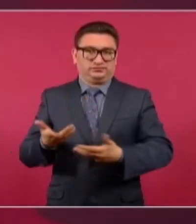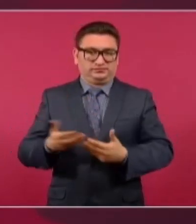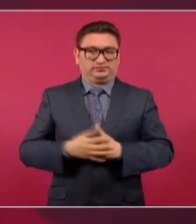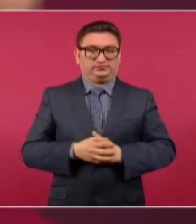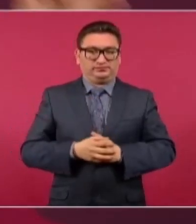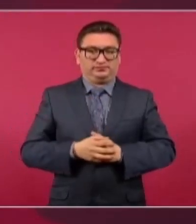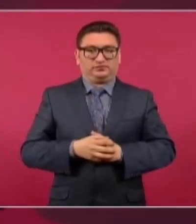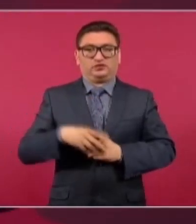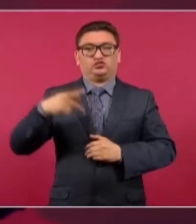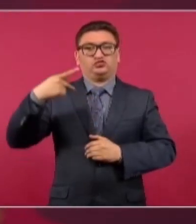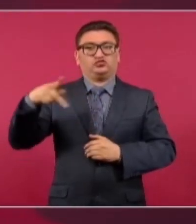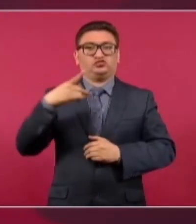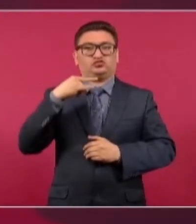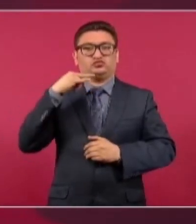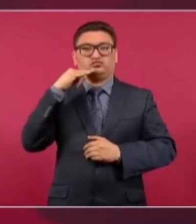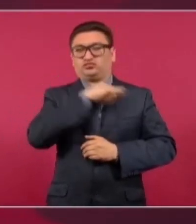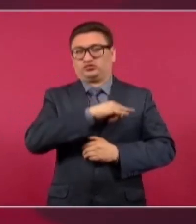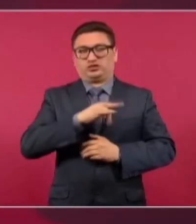y de su hipocresía.